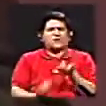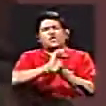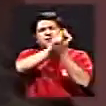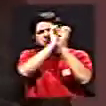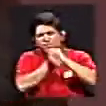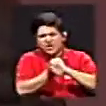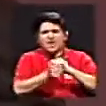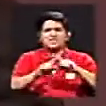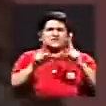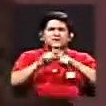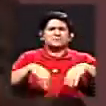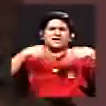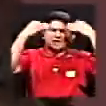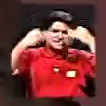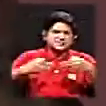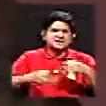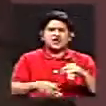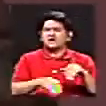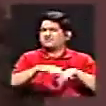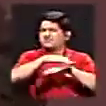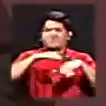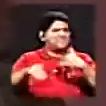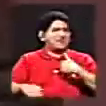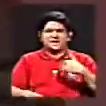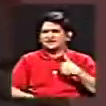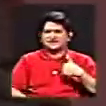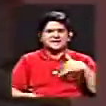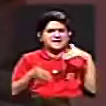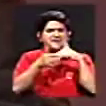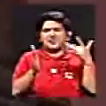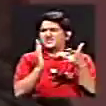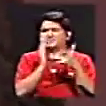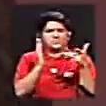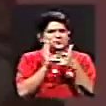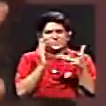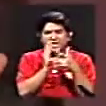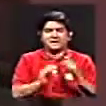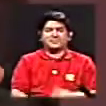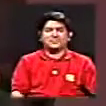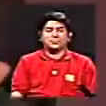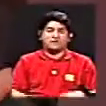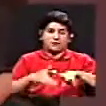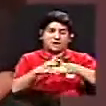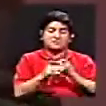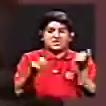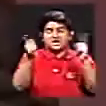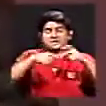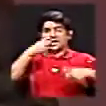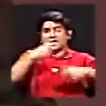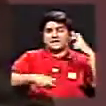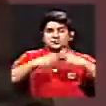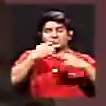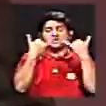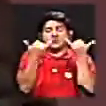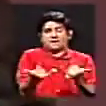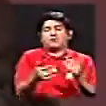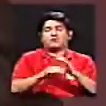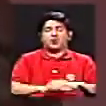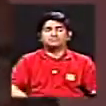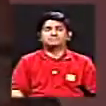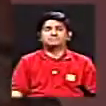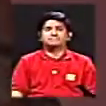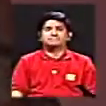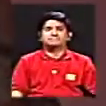a generar toda una serie de tomas de decisiones que no están fundamentadas en los estudios técnicos necesarios, pues entonces empiezan a pasar todos los problemas que se nos están presentando.